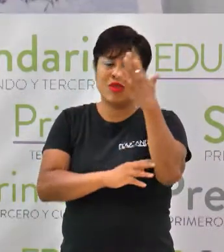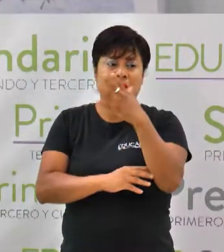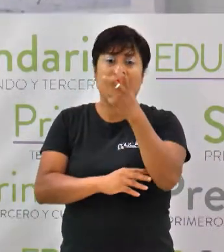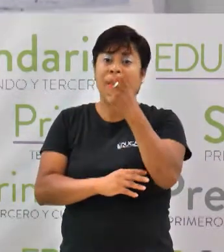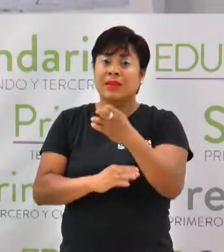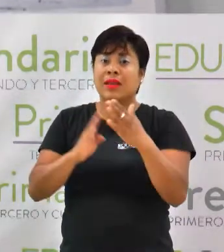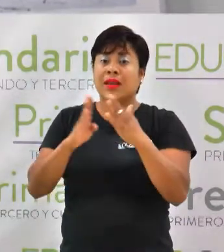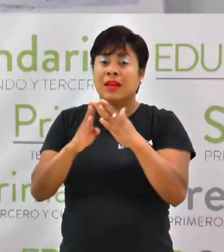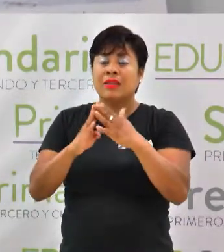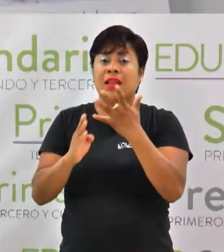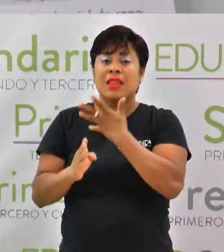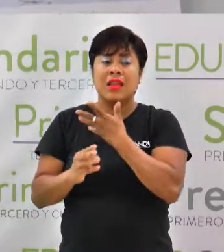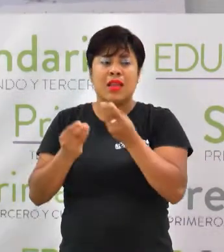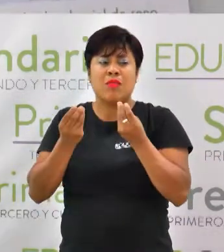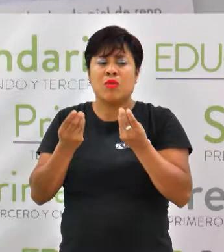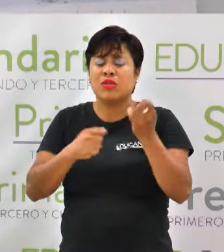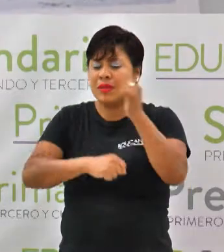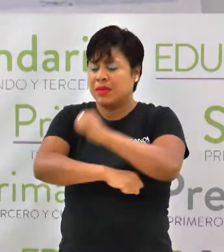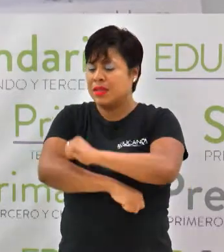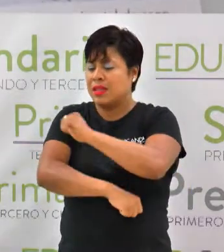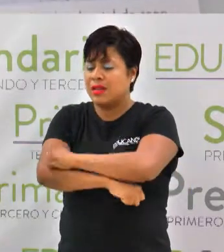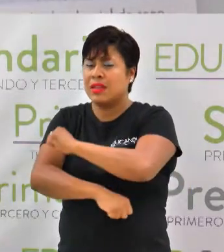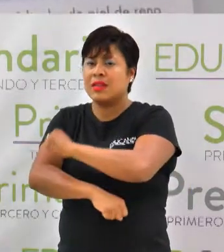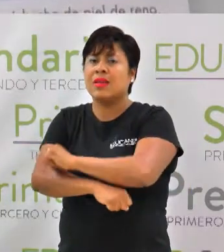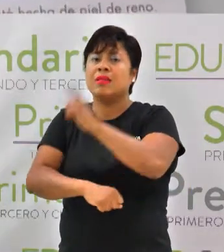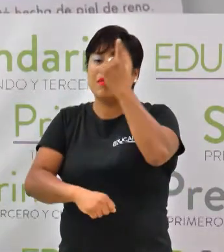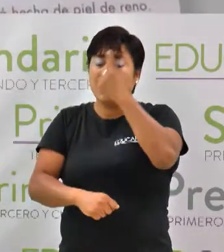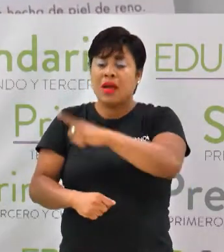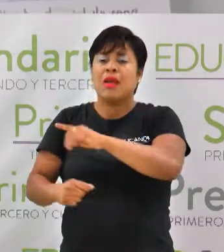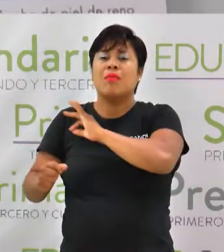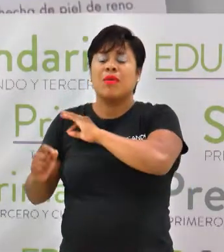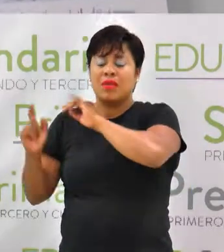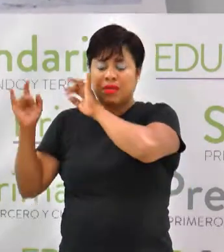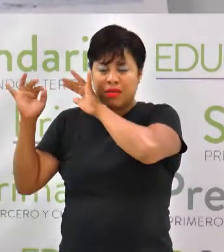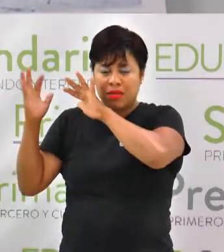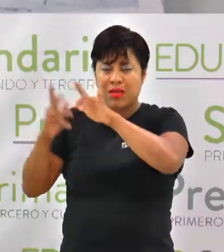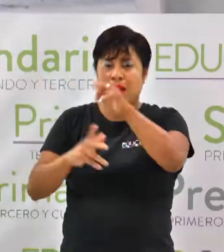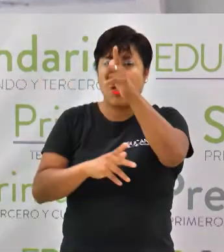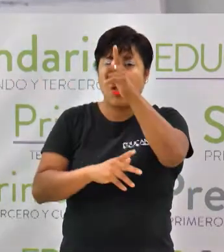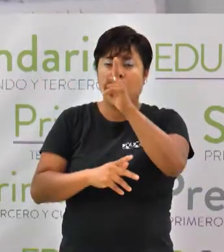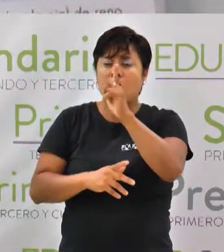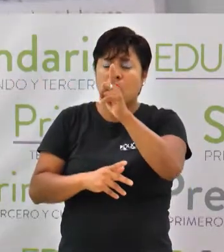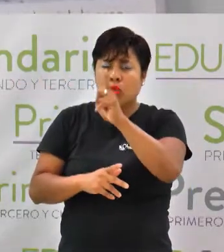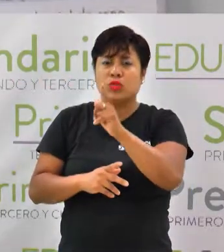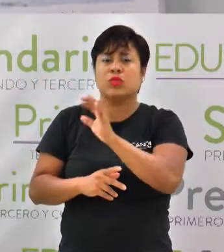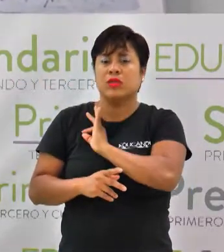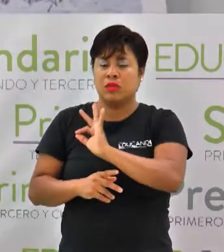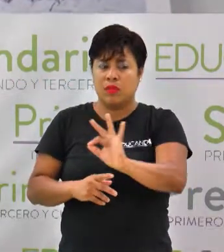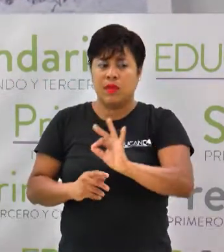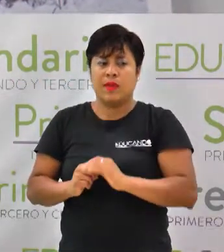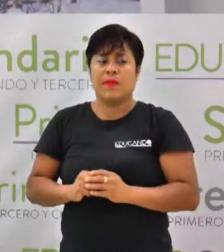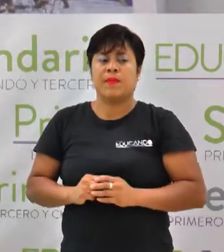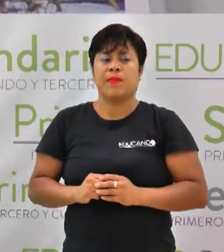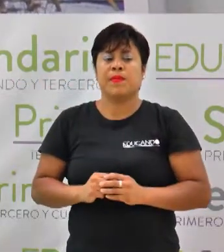sol. Esta casa tiene muchas ventanas para que entre toda la luz posible.